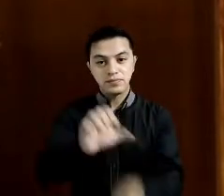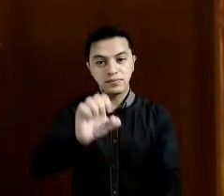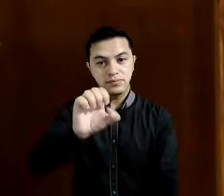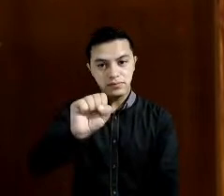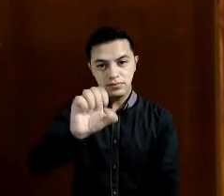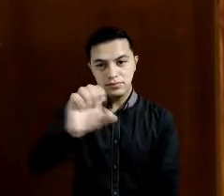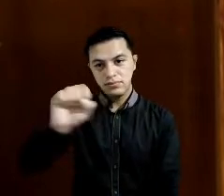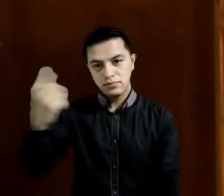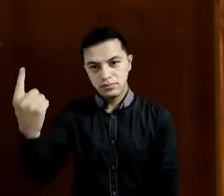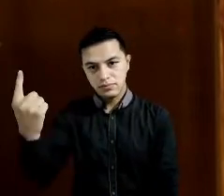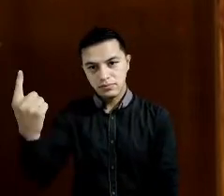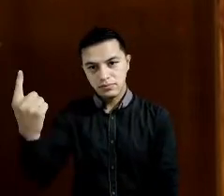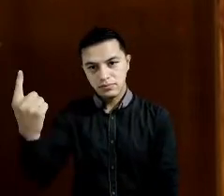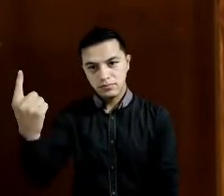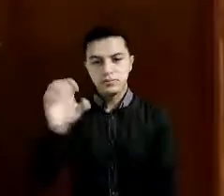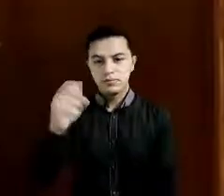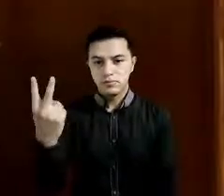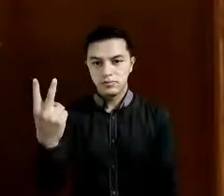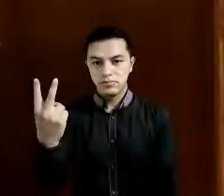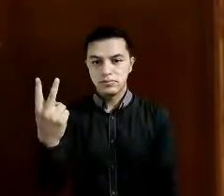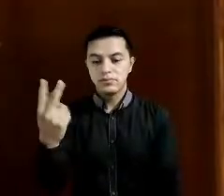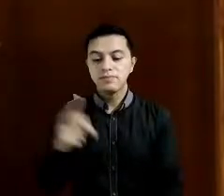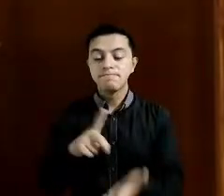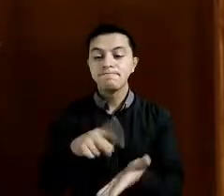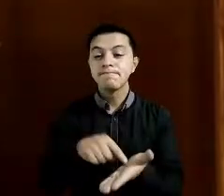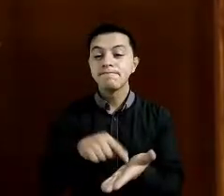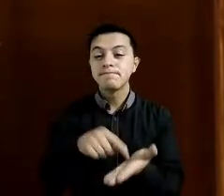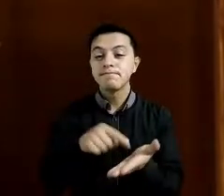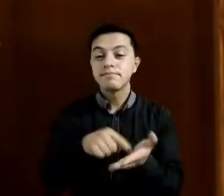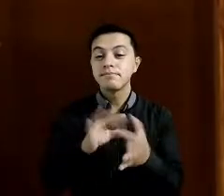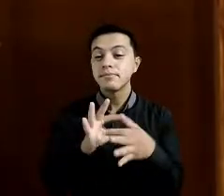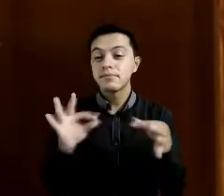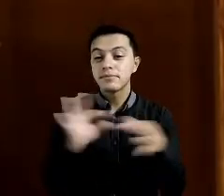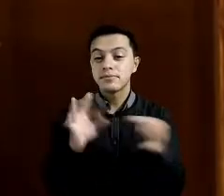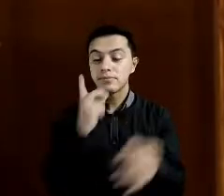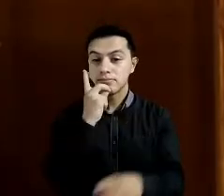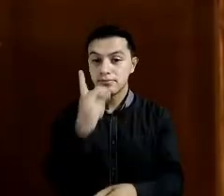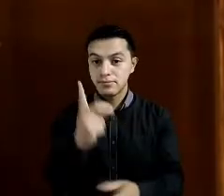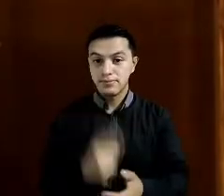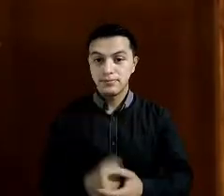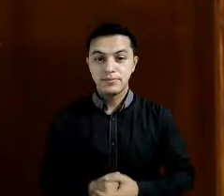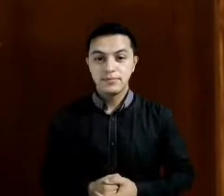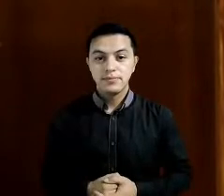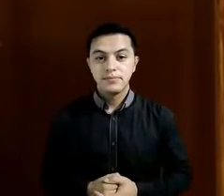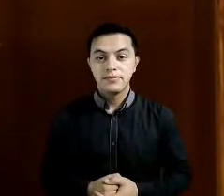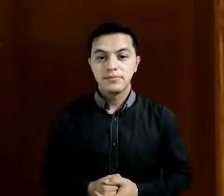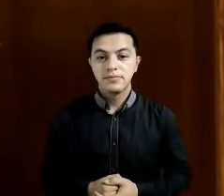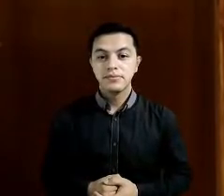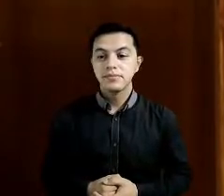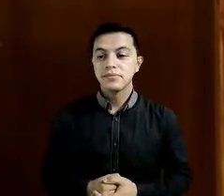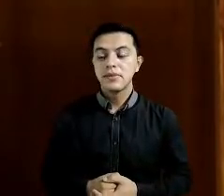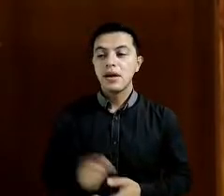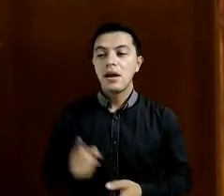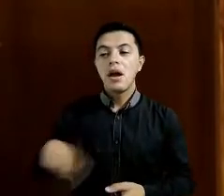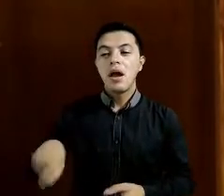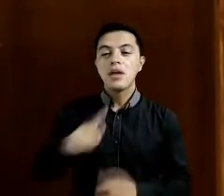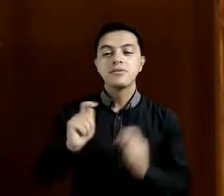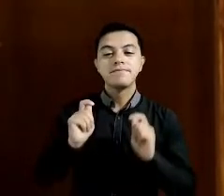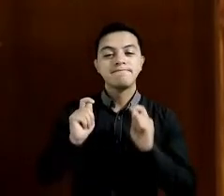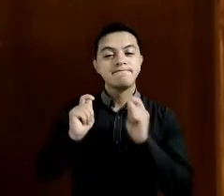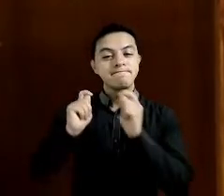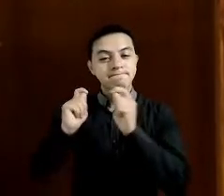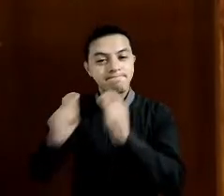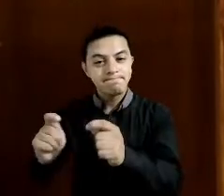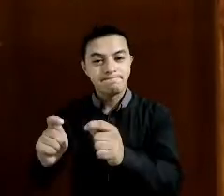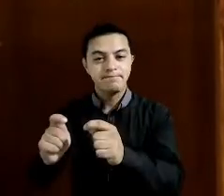61 y 62, los cuales nos hacen referencia a la promoción y nombramientos respectivos de